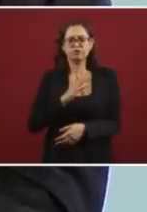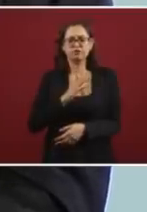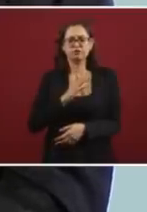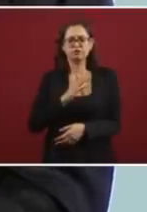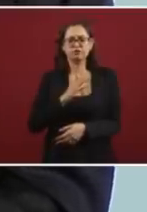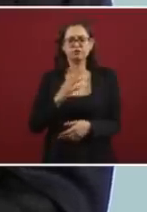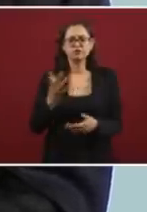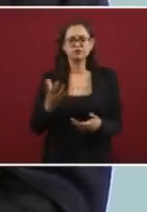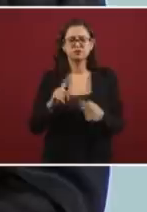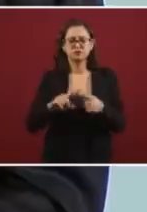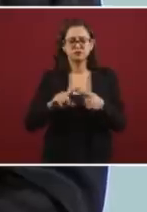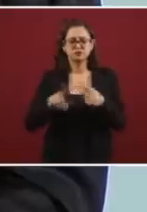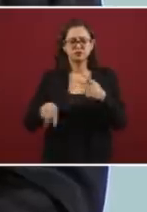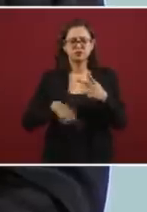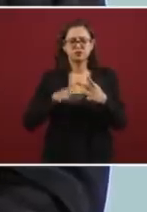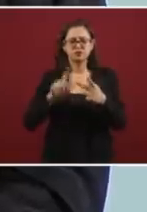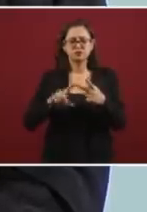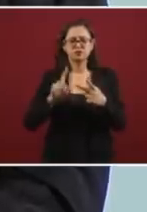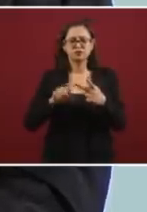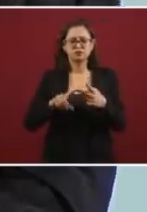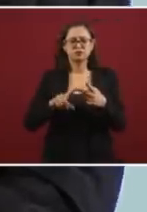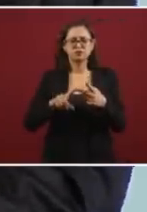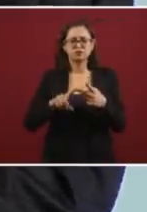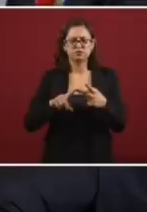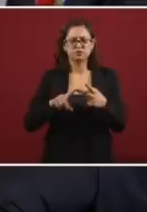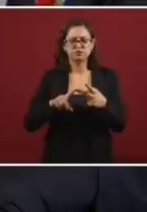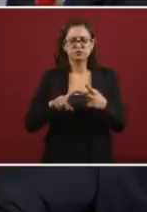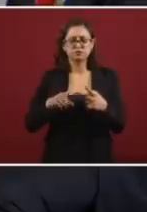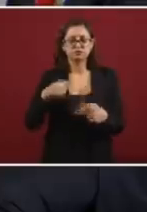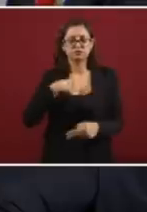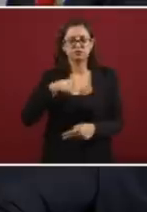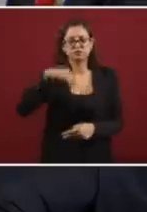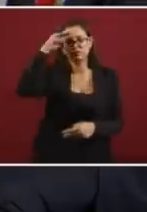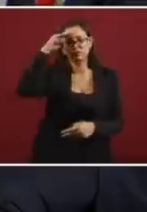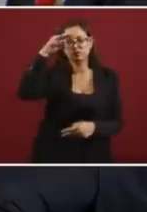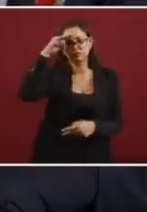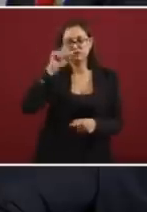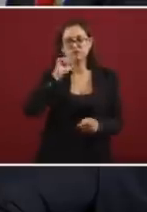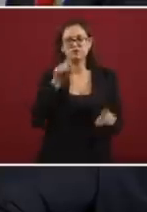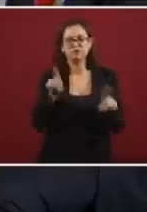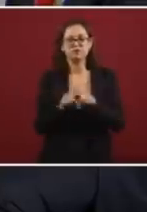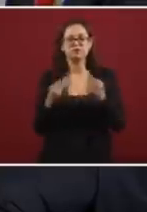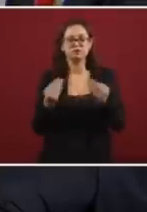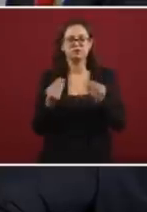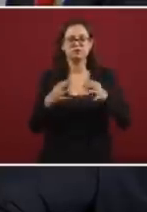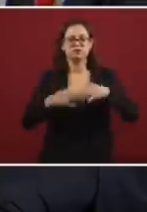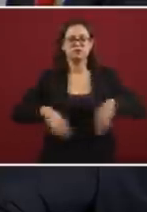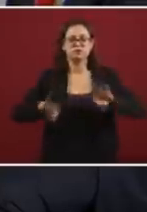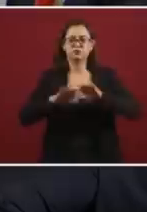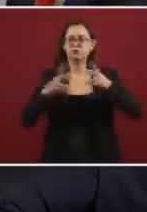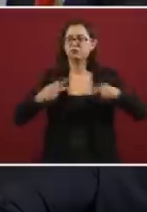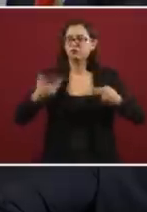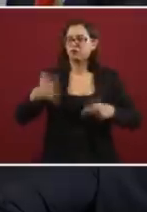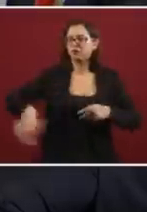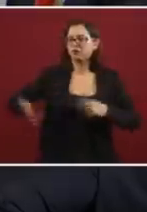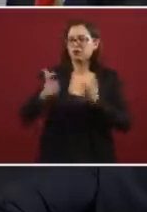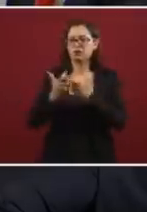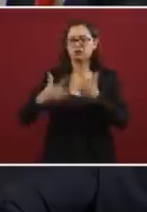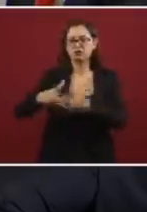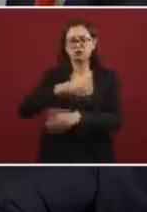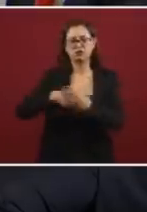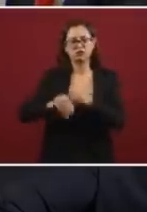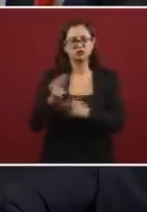lo segundo y que considero fundamental para la economía popular es la